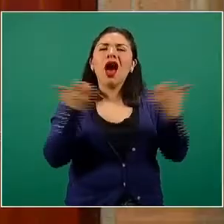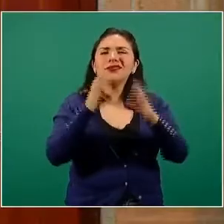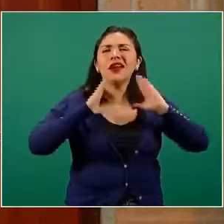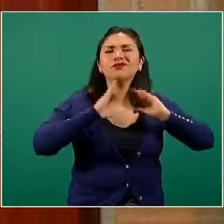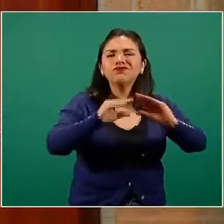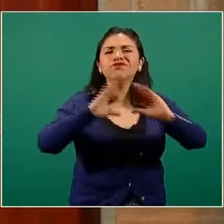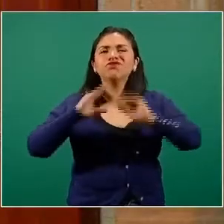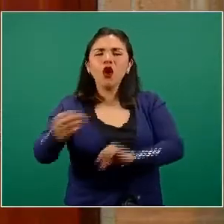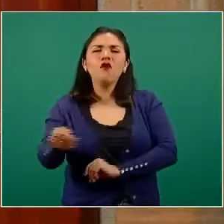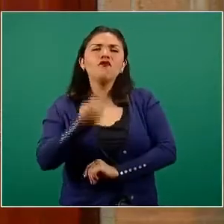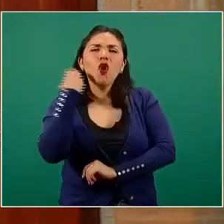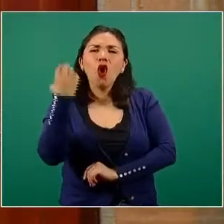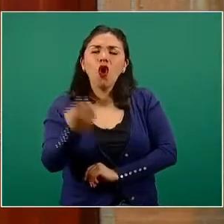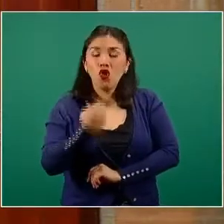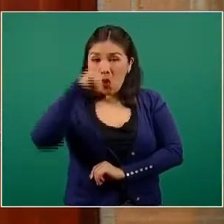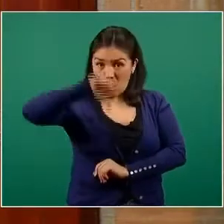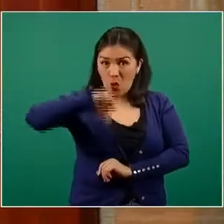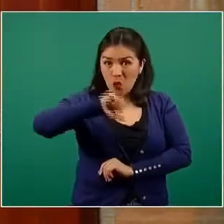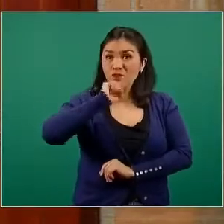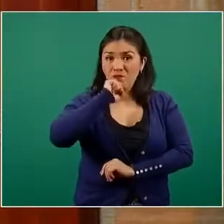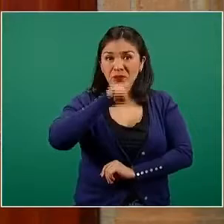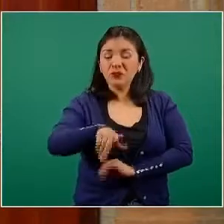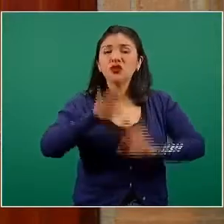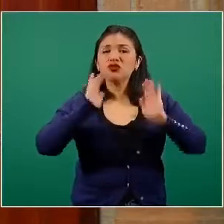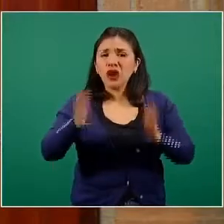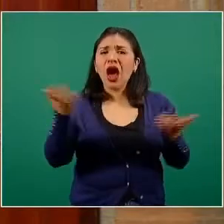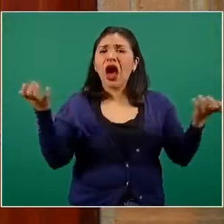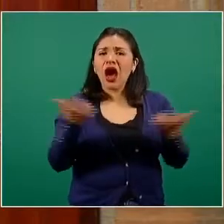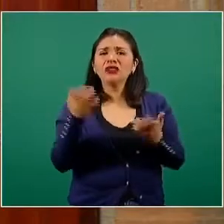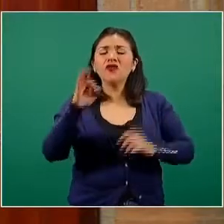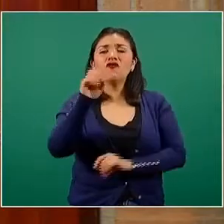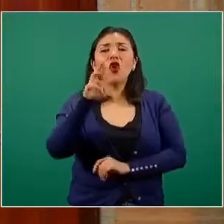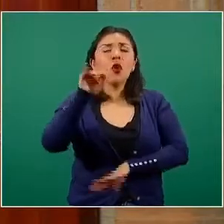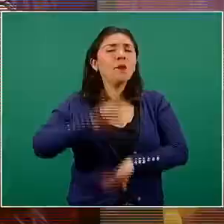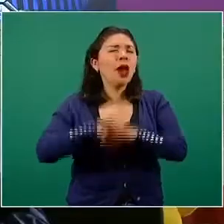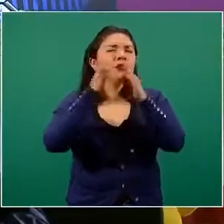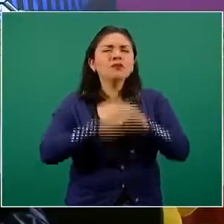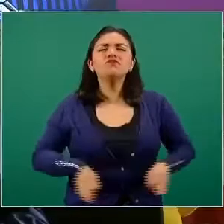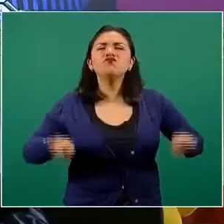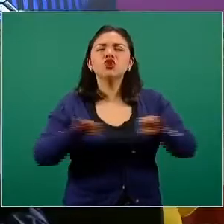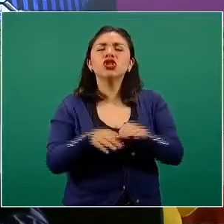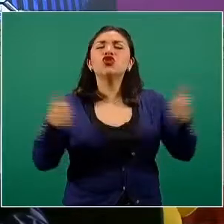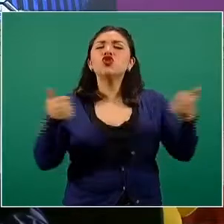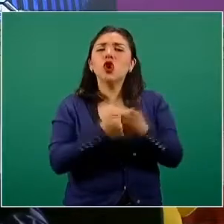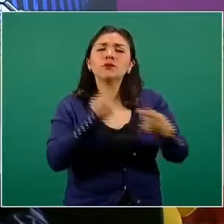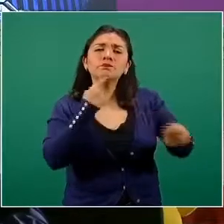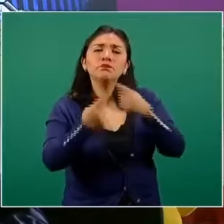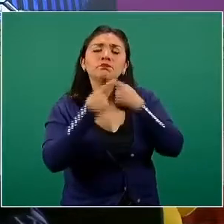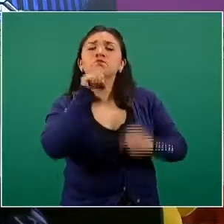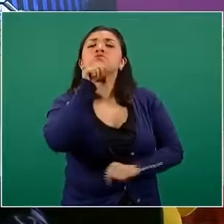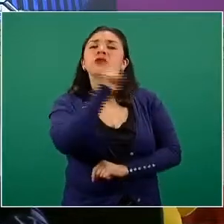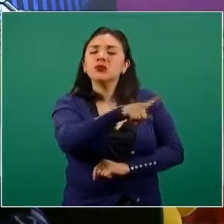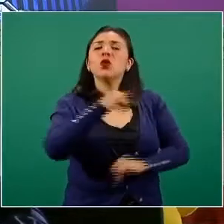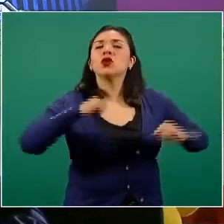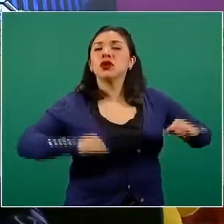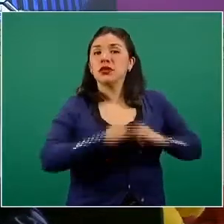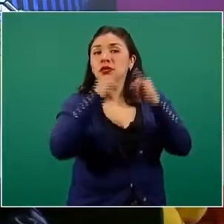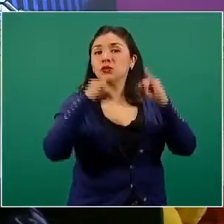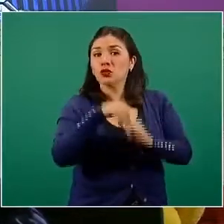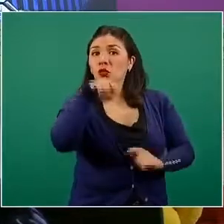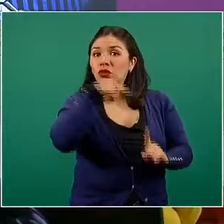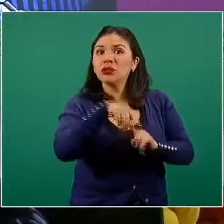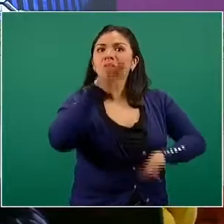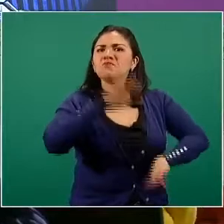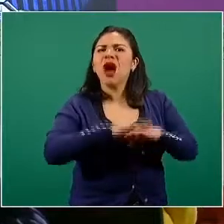Justo hoy hubo una presentación también de este foro muy importante que organizó el Instituto Nacional de Salud Pública con